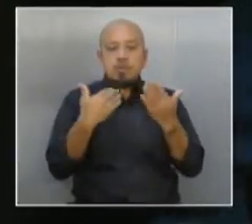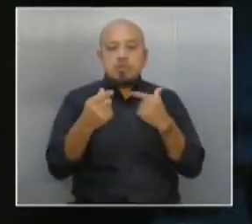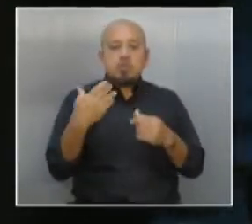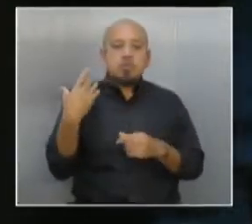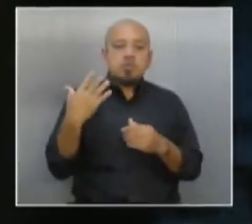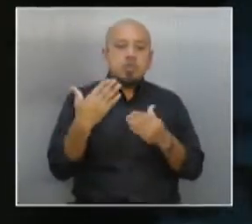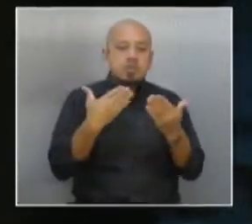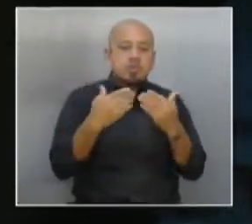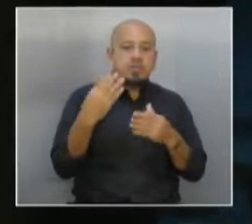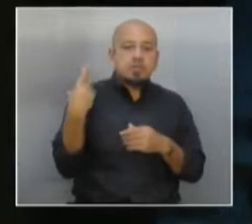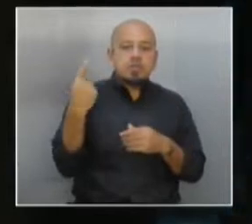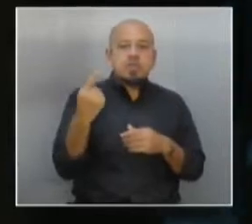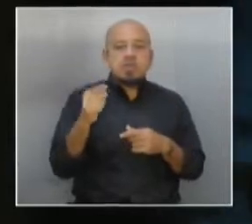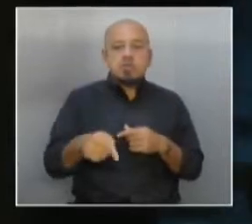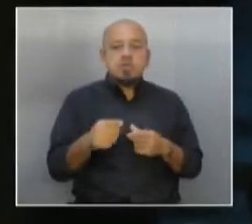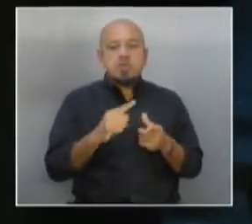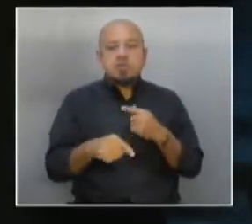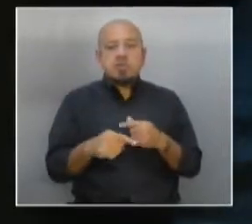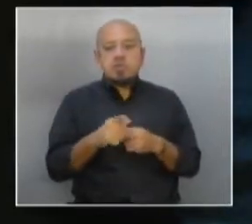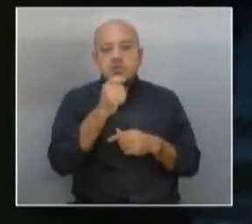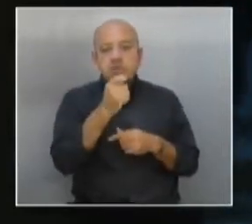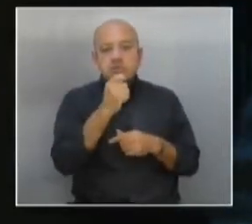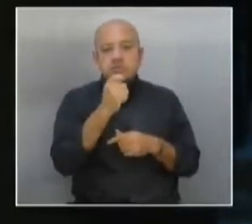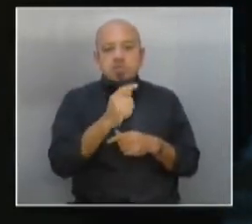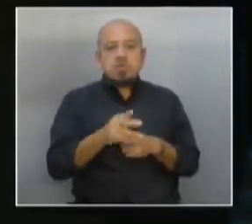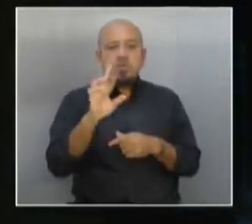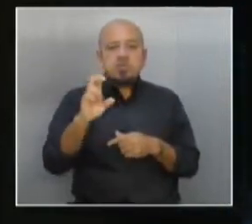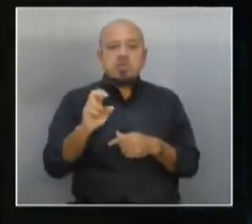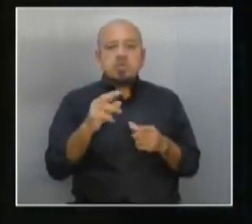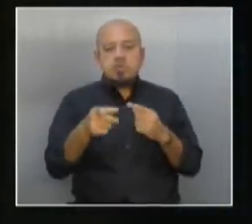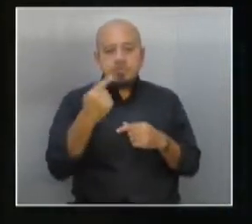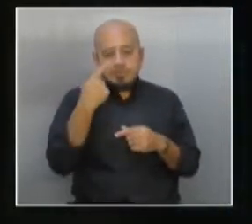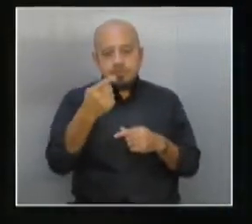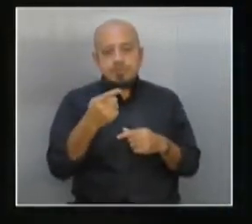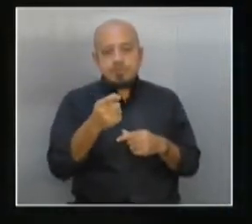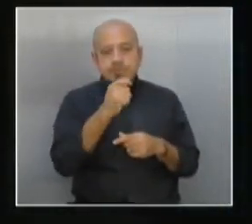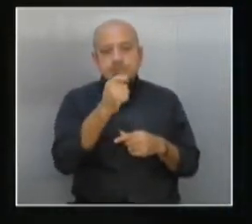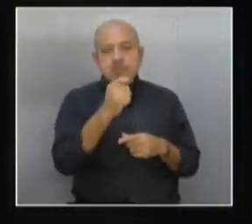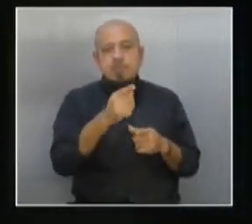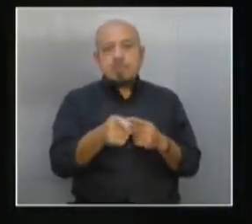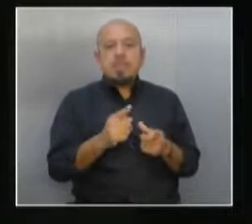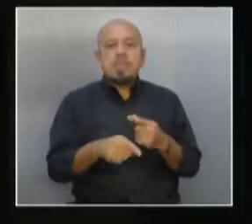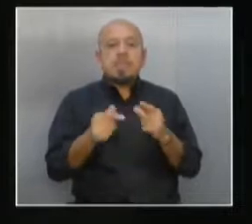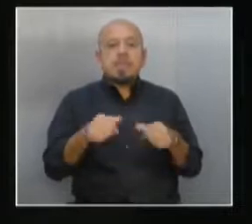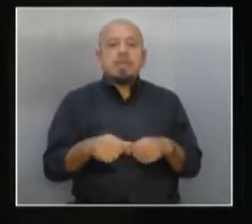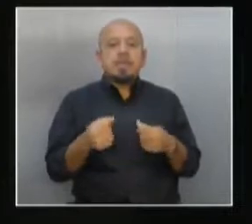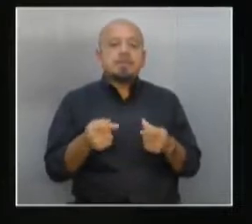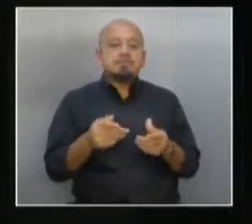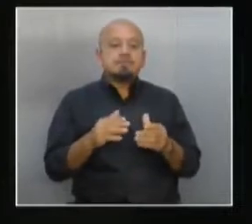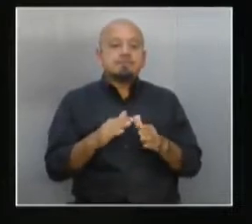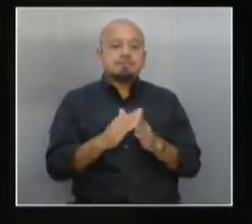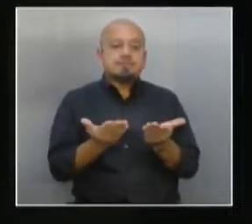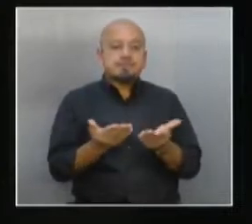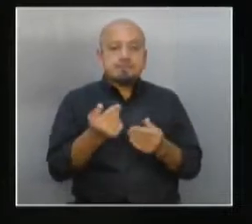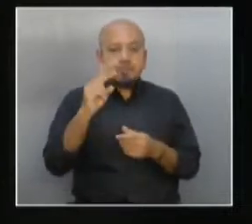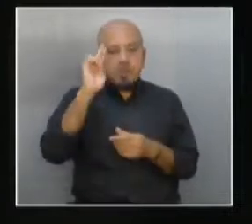de Le Monde Diplomatique Uruguay, el periodista Roberto López Belloso. Así que vamos a ver qué le dijo de esta versión